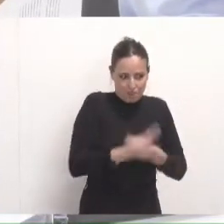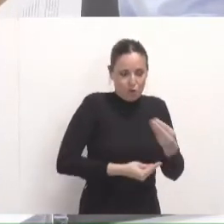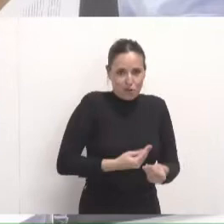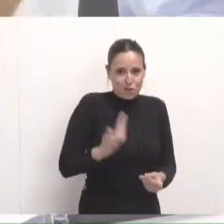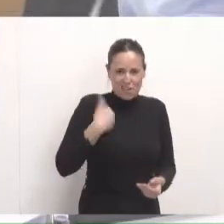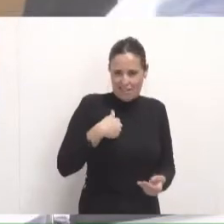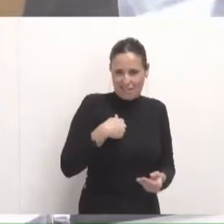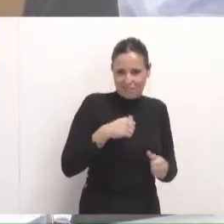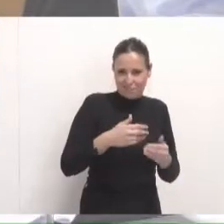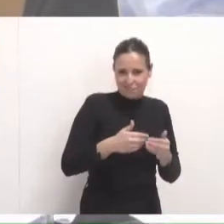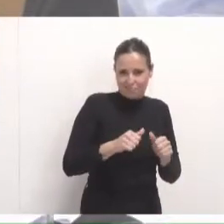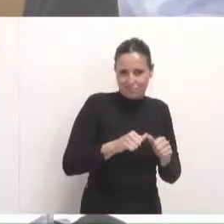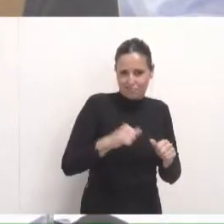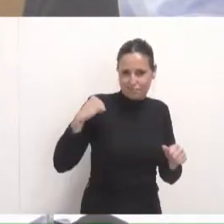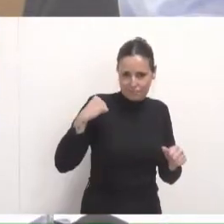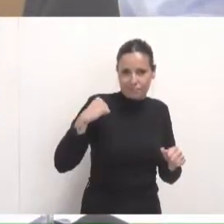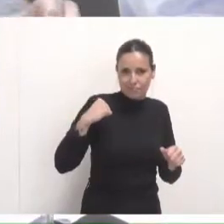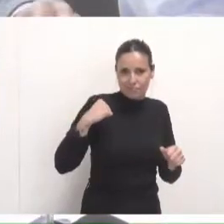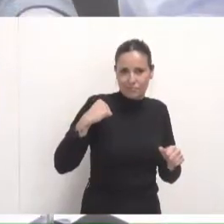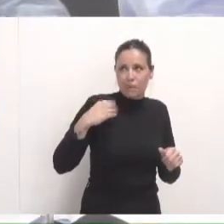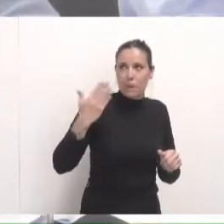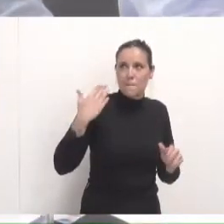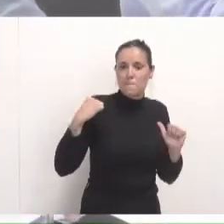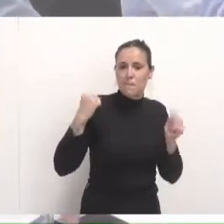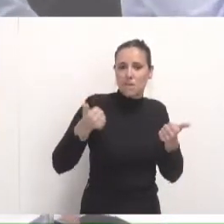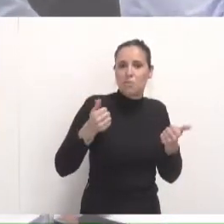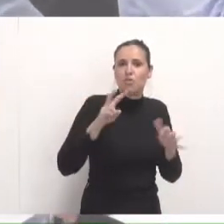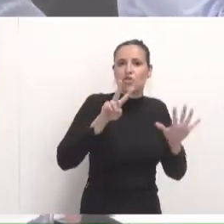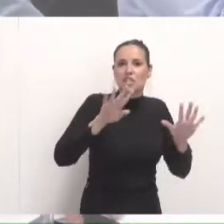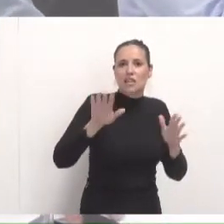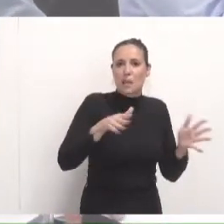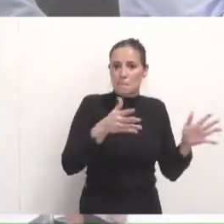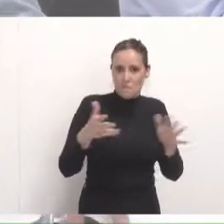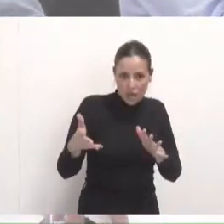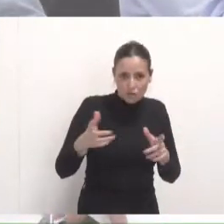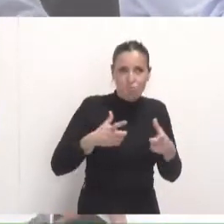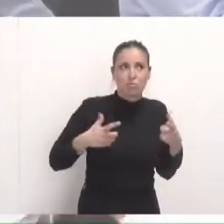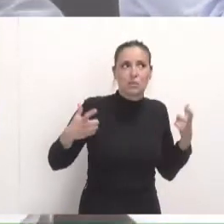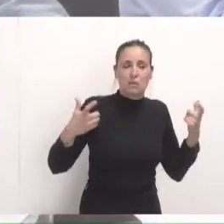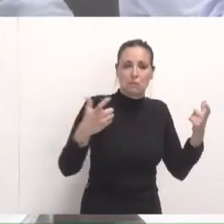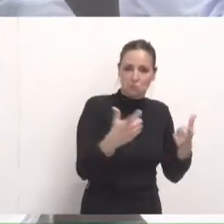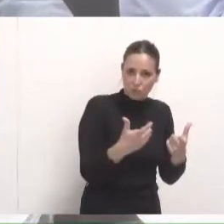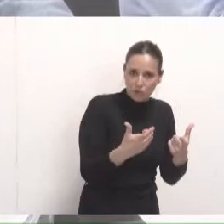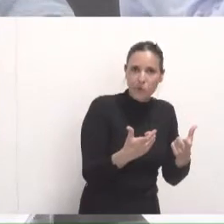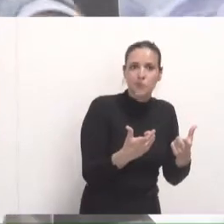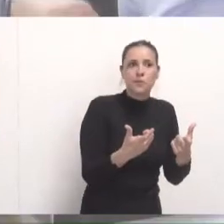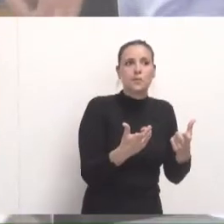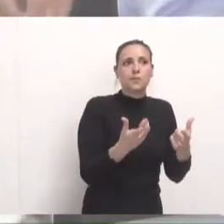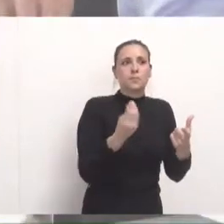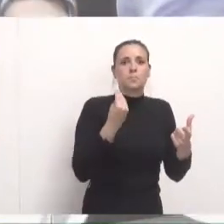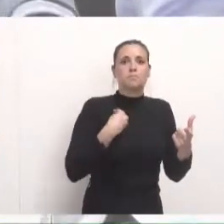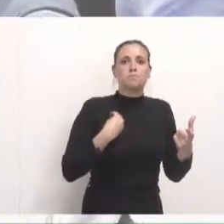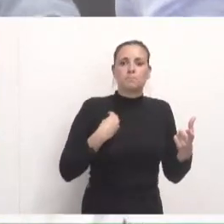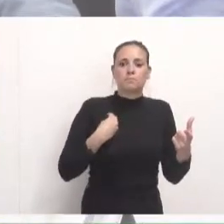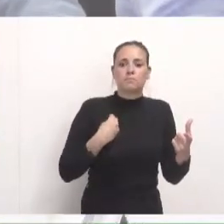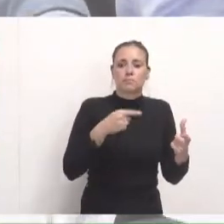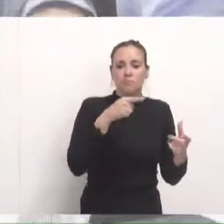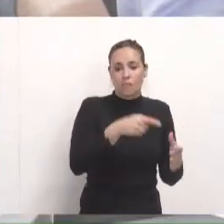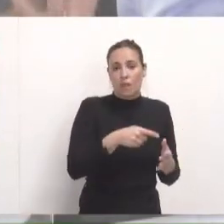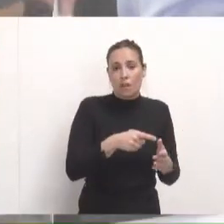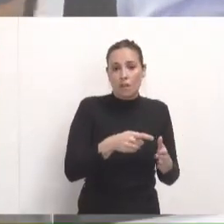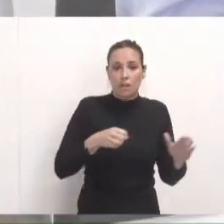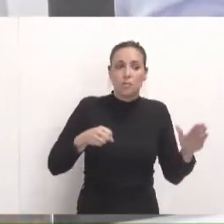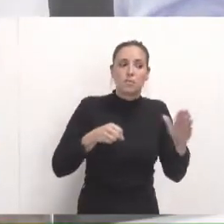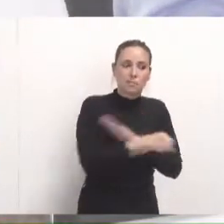de todo este tiempo, ¿no? El pasado día 7 de marzo, pues, se produce esa reunión en la que está presente también